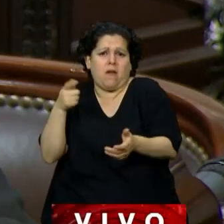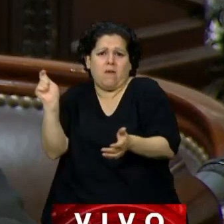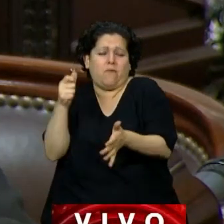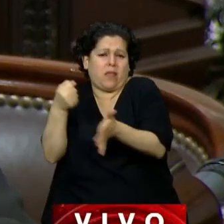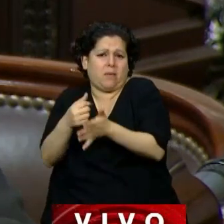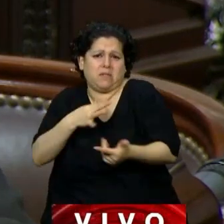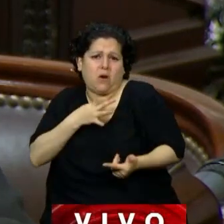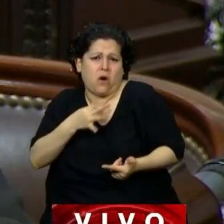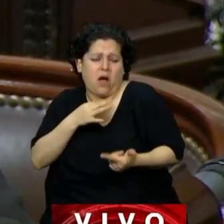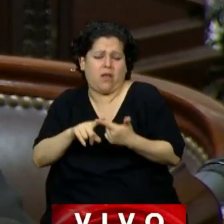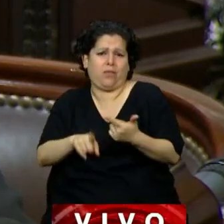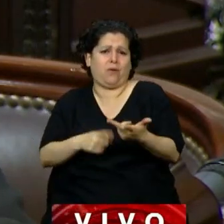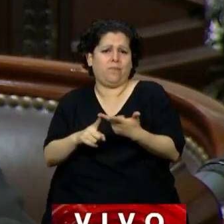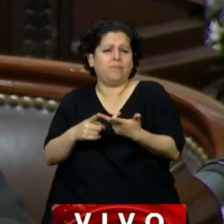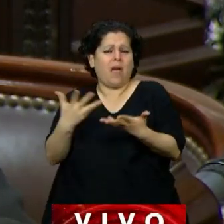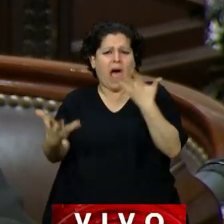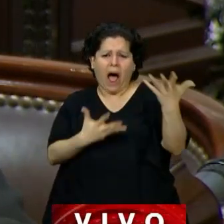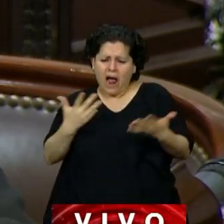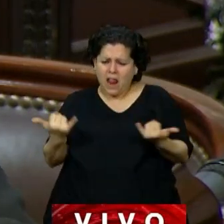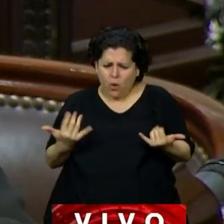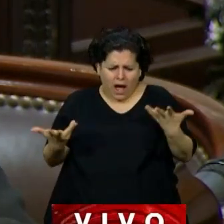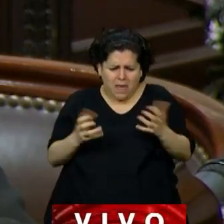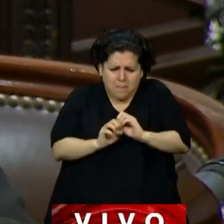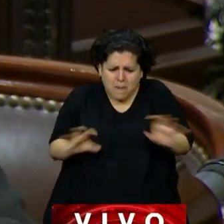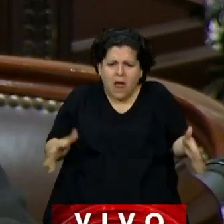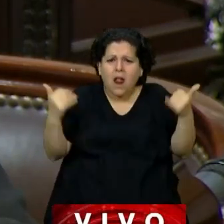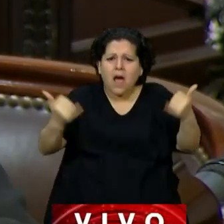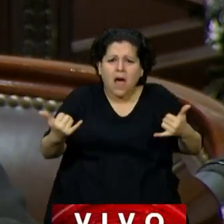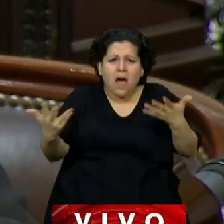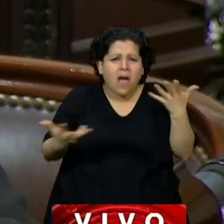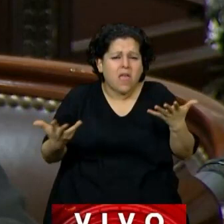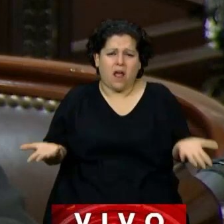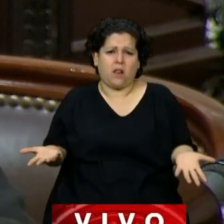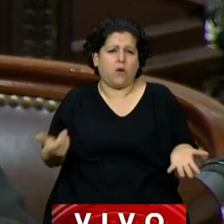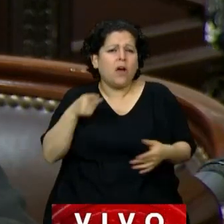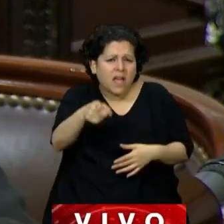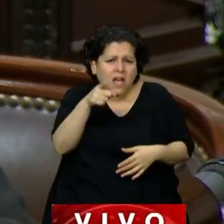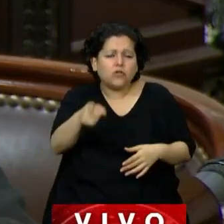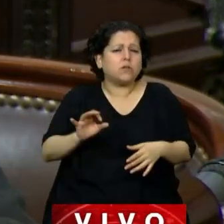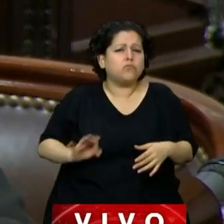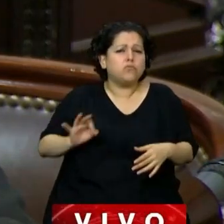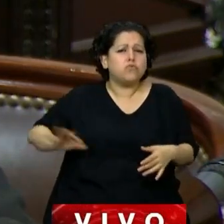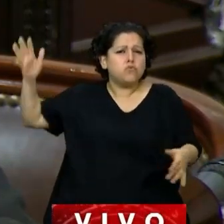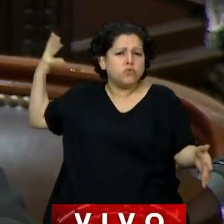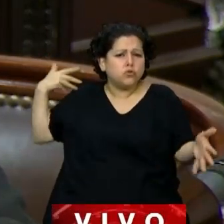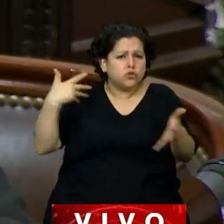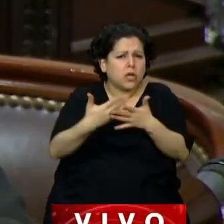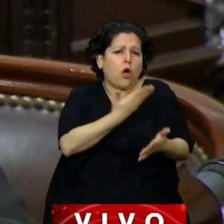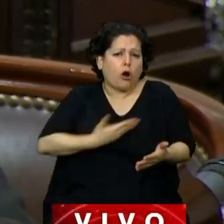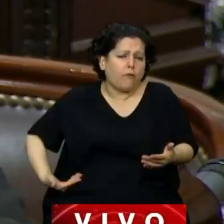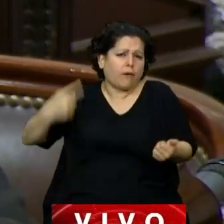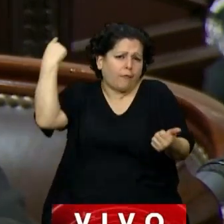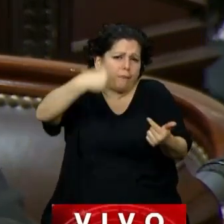mes. Algo estamos haciendo mal. Y esto viene desde hace muchos años y muchos